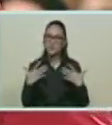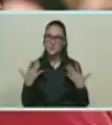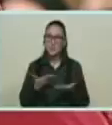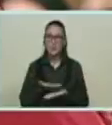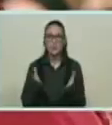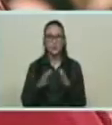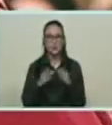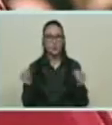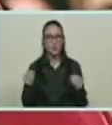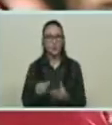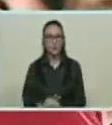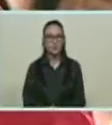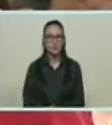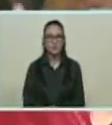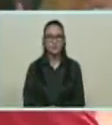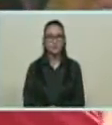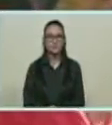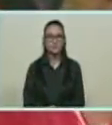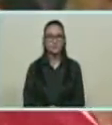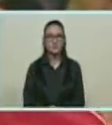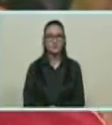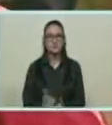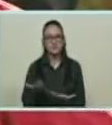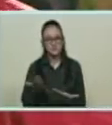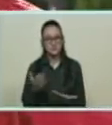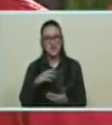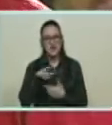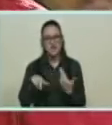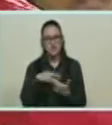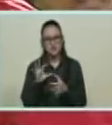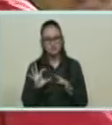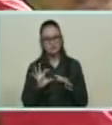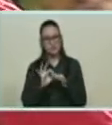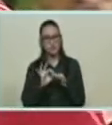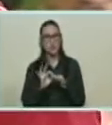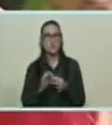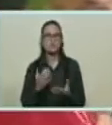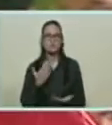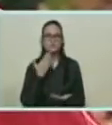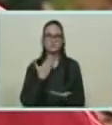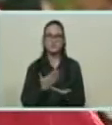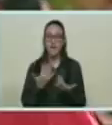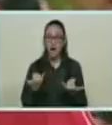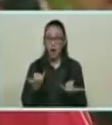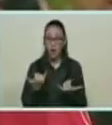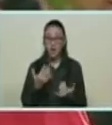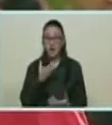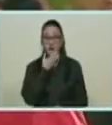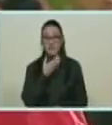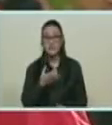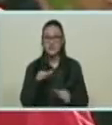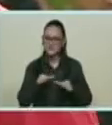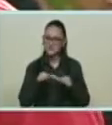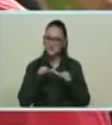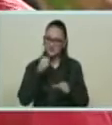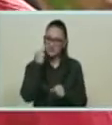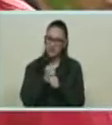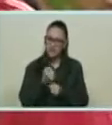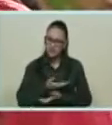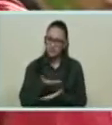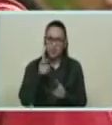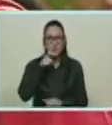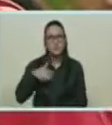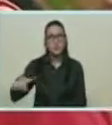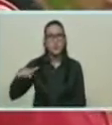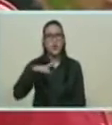presidente. Cuadro de la revolución como usted, que hoy en plenas navidades, bueno, sigue trabajando por nuestro pueblo.